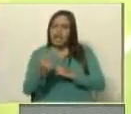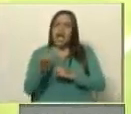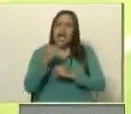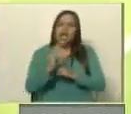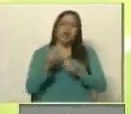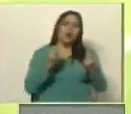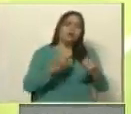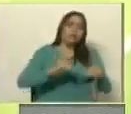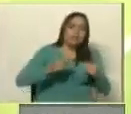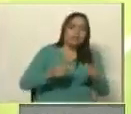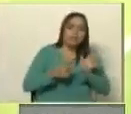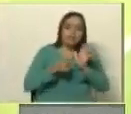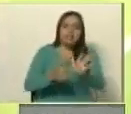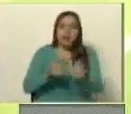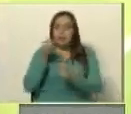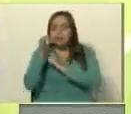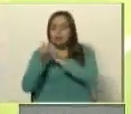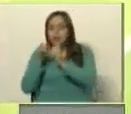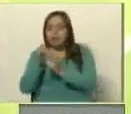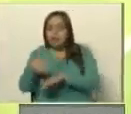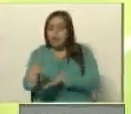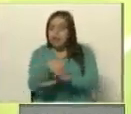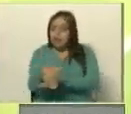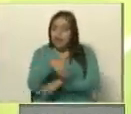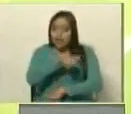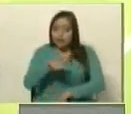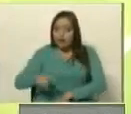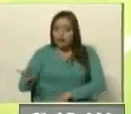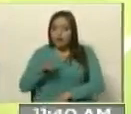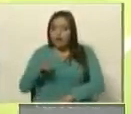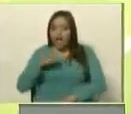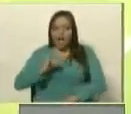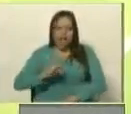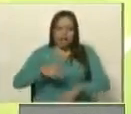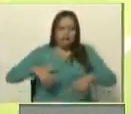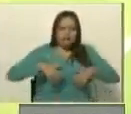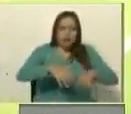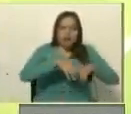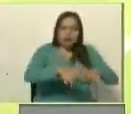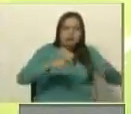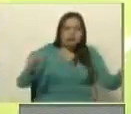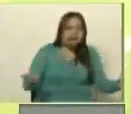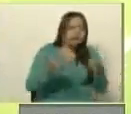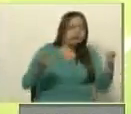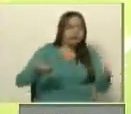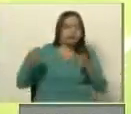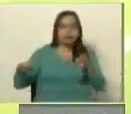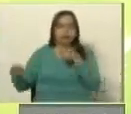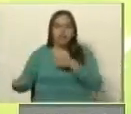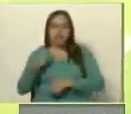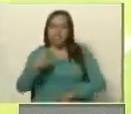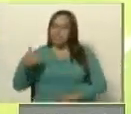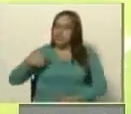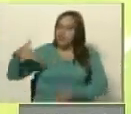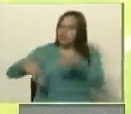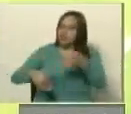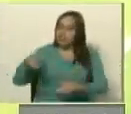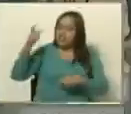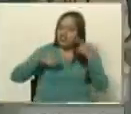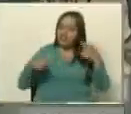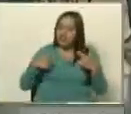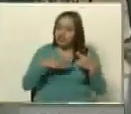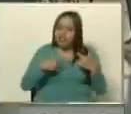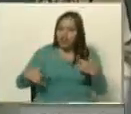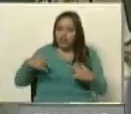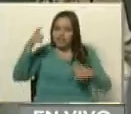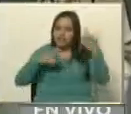comiquitas, pasaban películas y en la calle el pueblo venezolano se estaba manifestando, movilizándose. Decía, yo voté por Chávez y yo quiero que Chávez termine